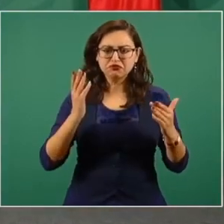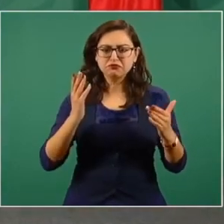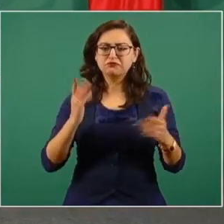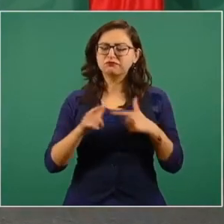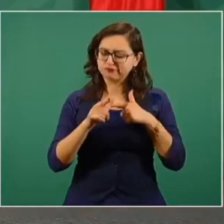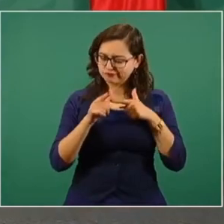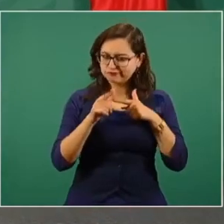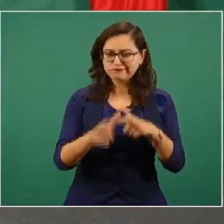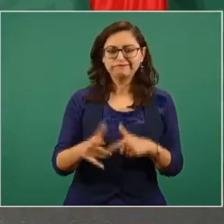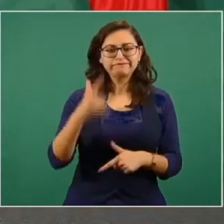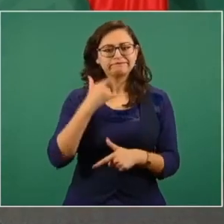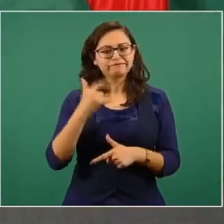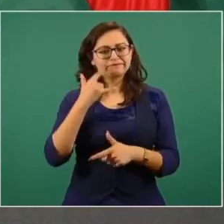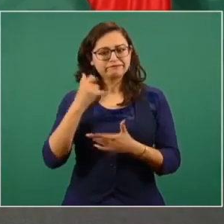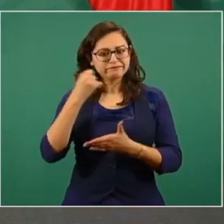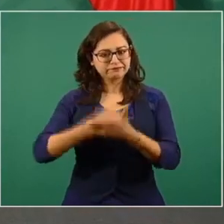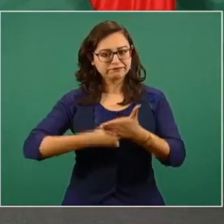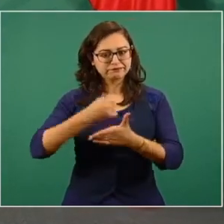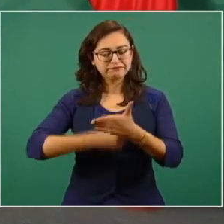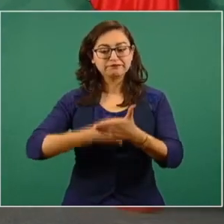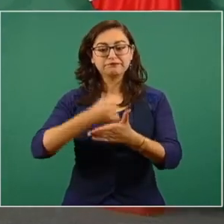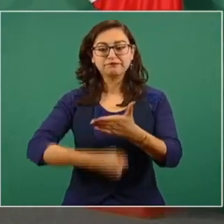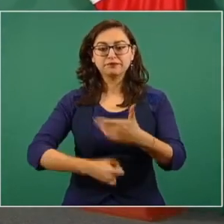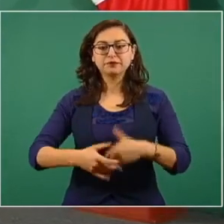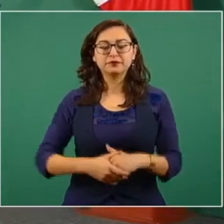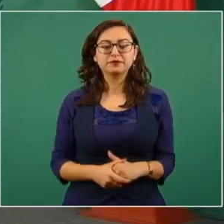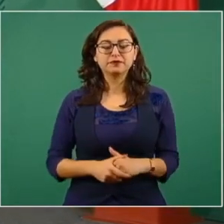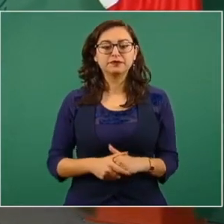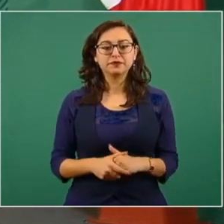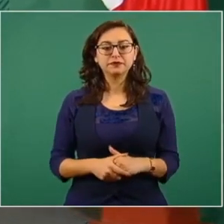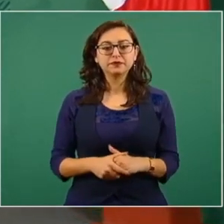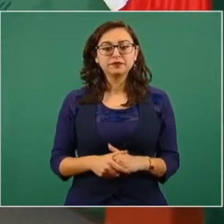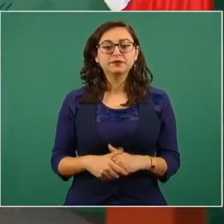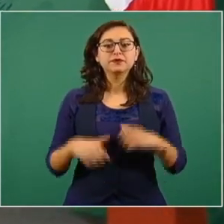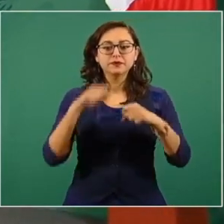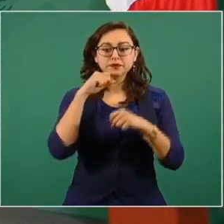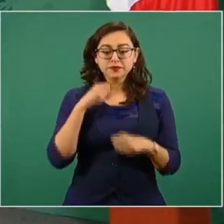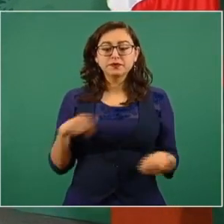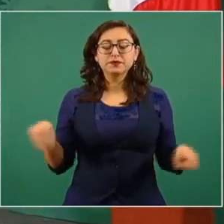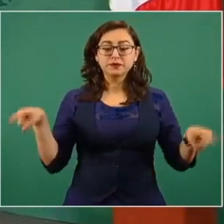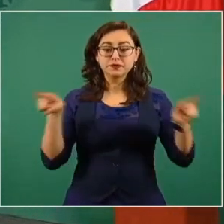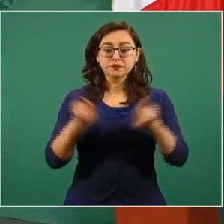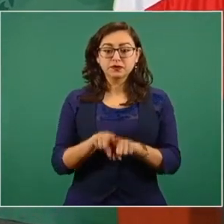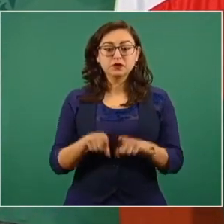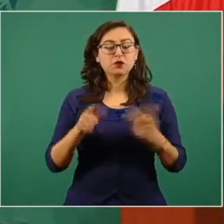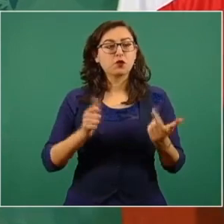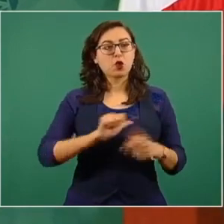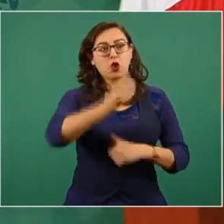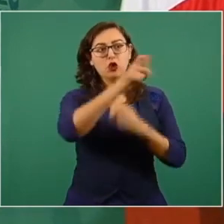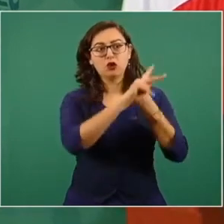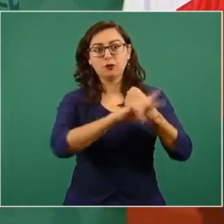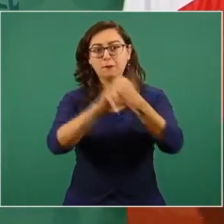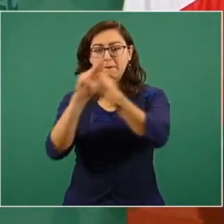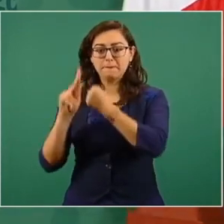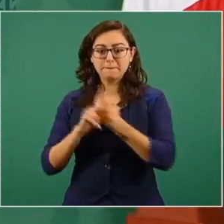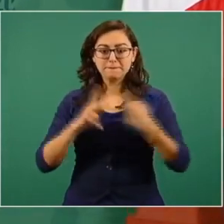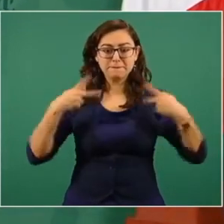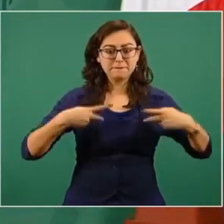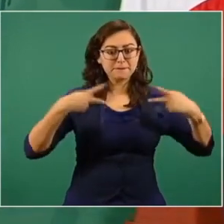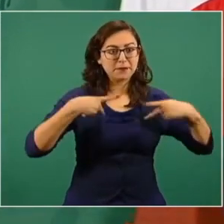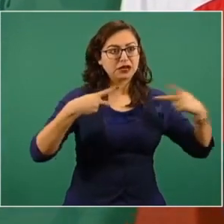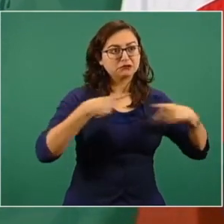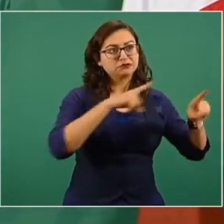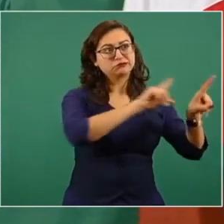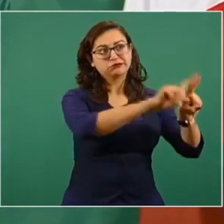luchando. Agradecer también a muchos amigos del extranjero y